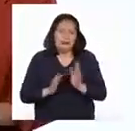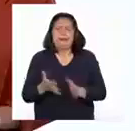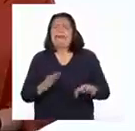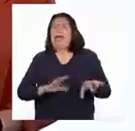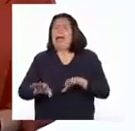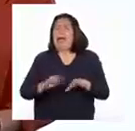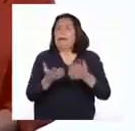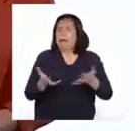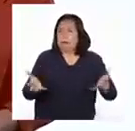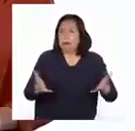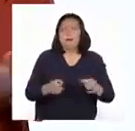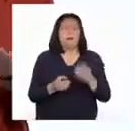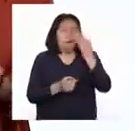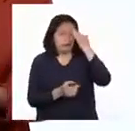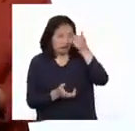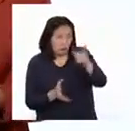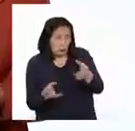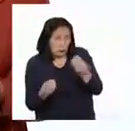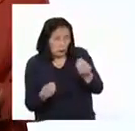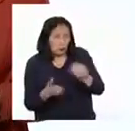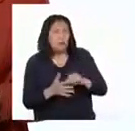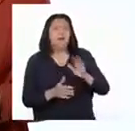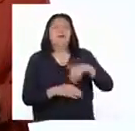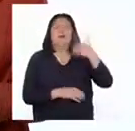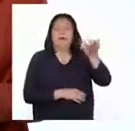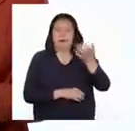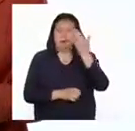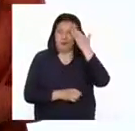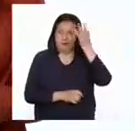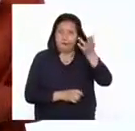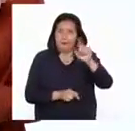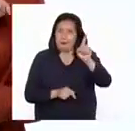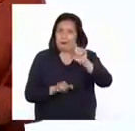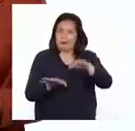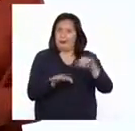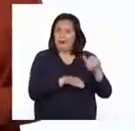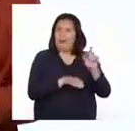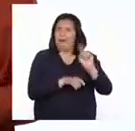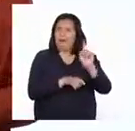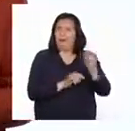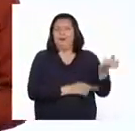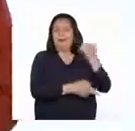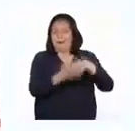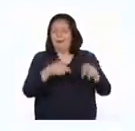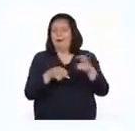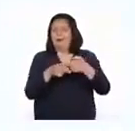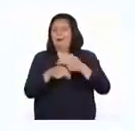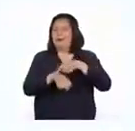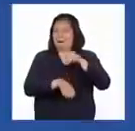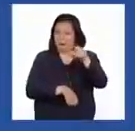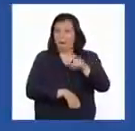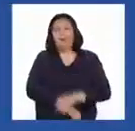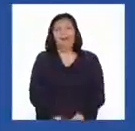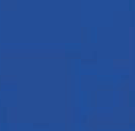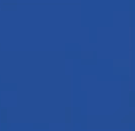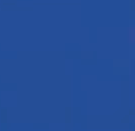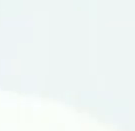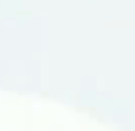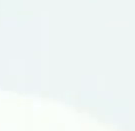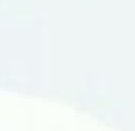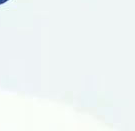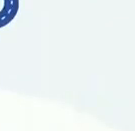acción. ¿Quieren saber cómo? En el siguiente bloque lo sabremos. Así que no se muevan, que volvemos en unos minutitos.